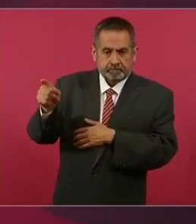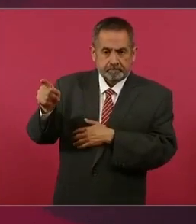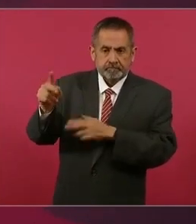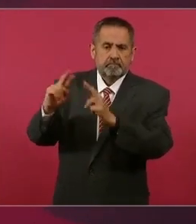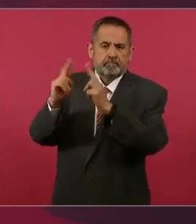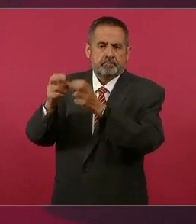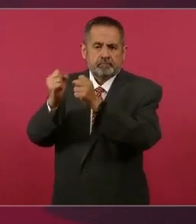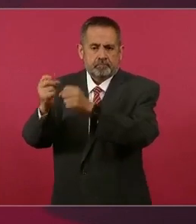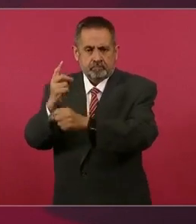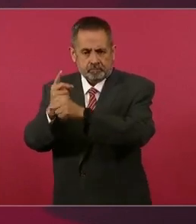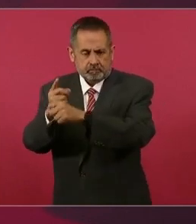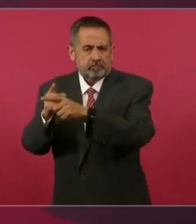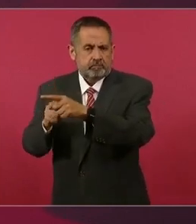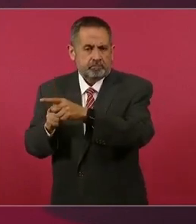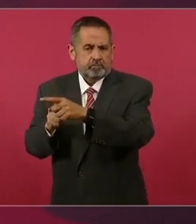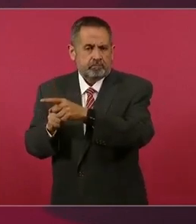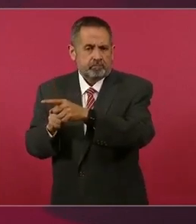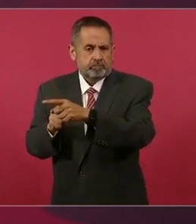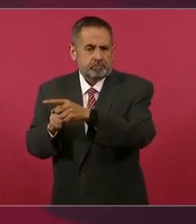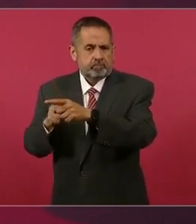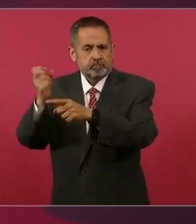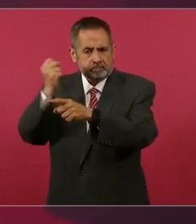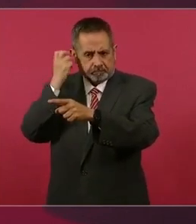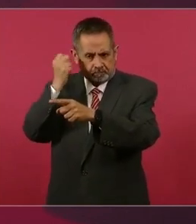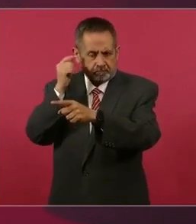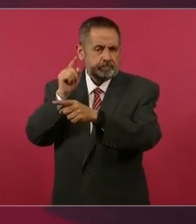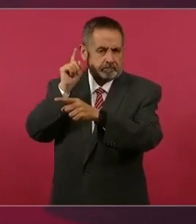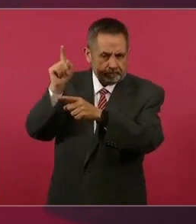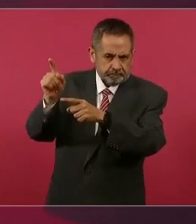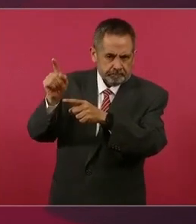seguridad, la conferencia,